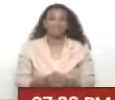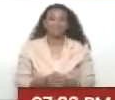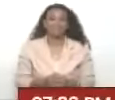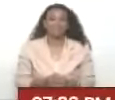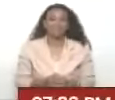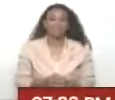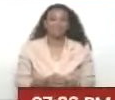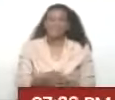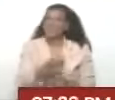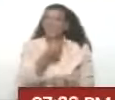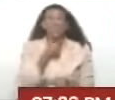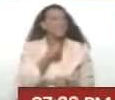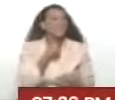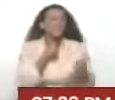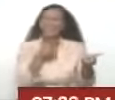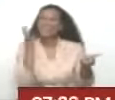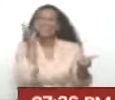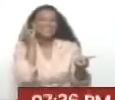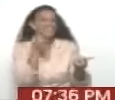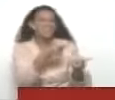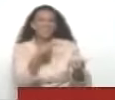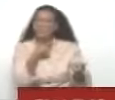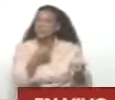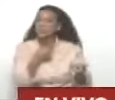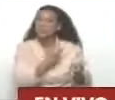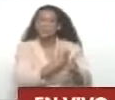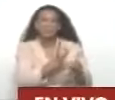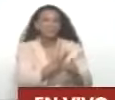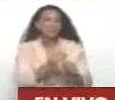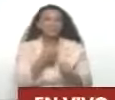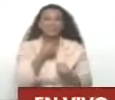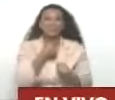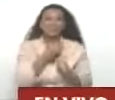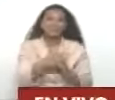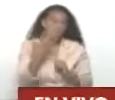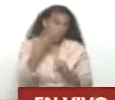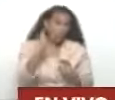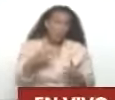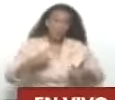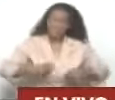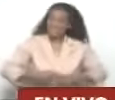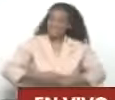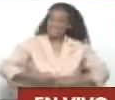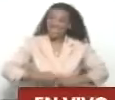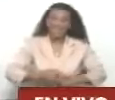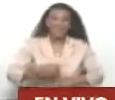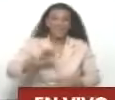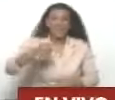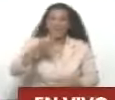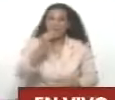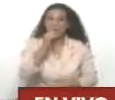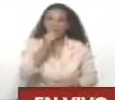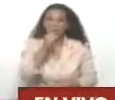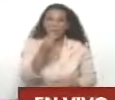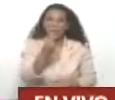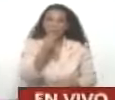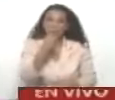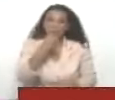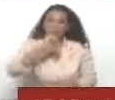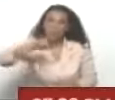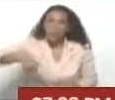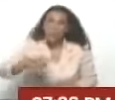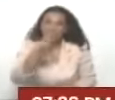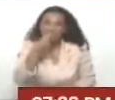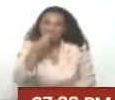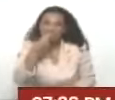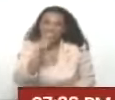A Madeleine no le gustó. No creo. Mire, yo tenía nervio, pero era por el jugo verde. Ah. La penitencia es... ¿No te